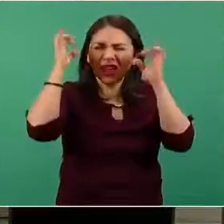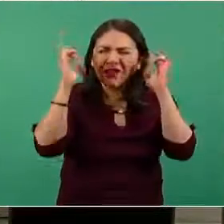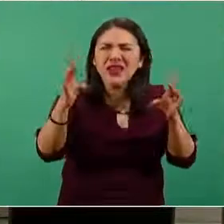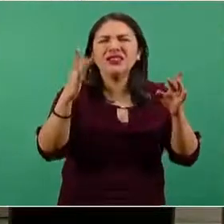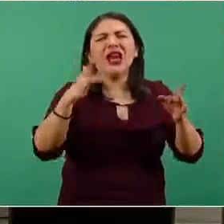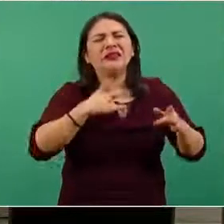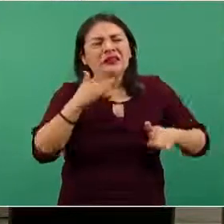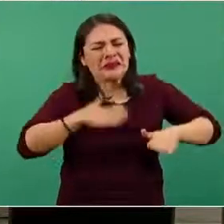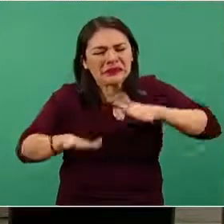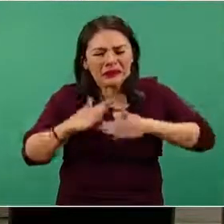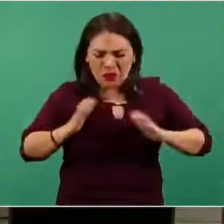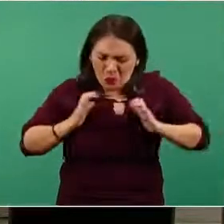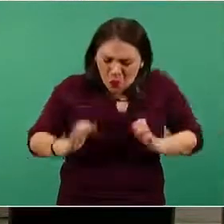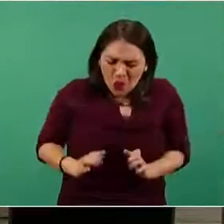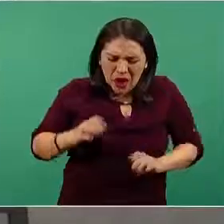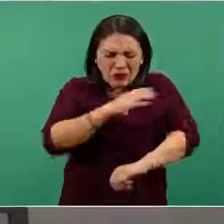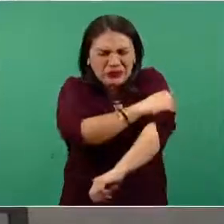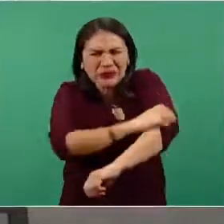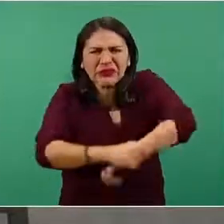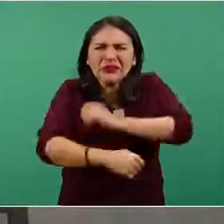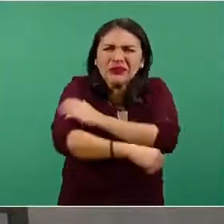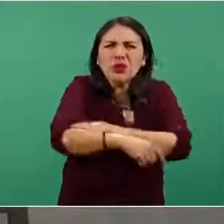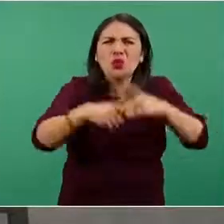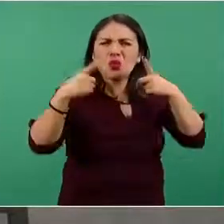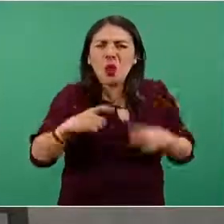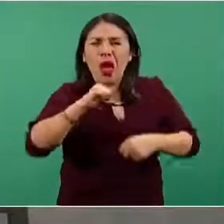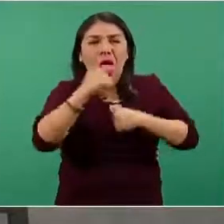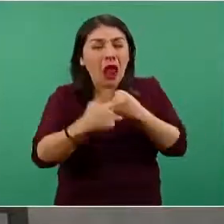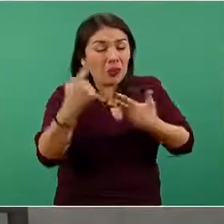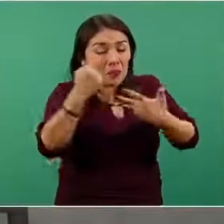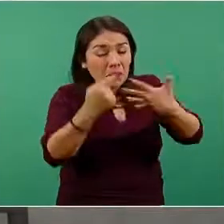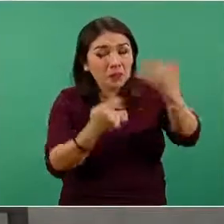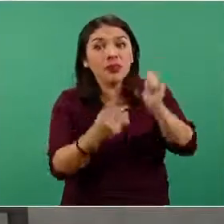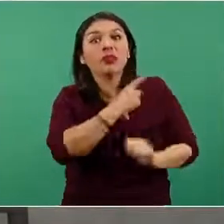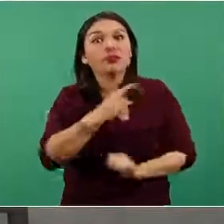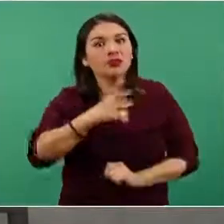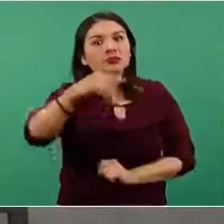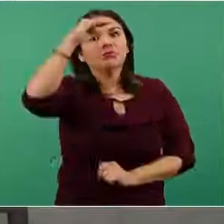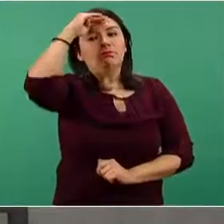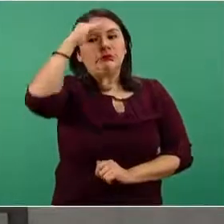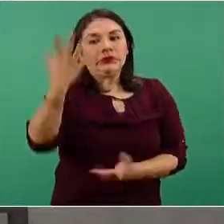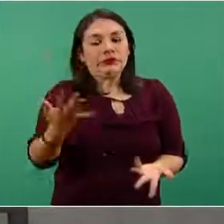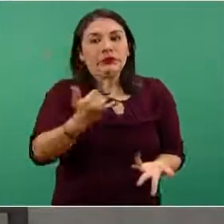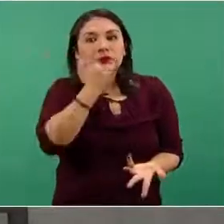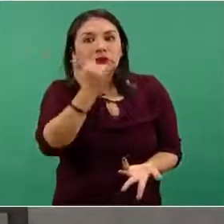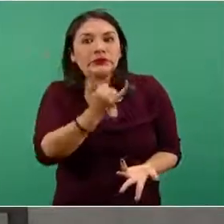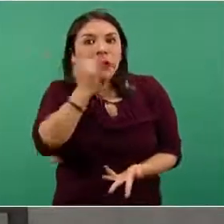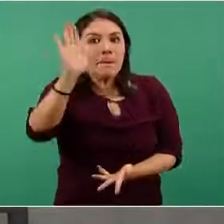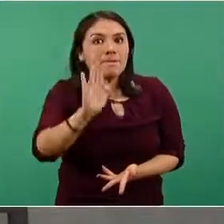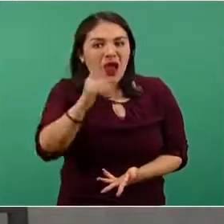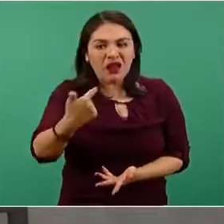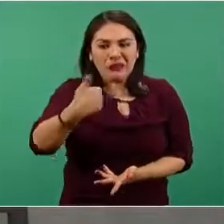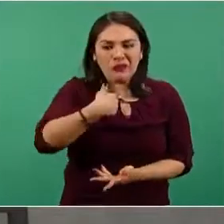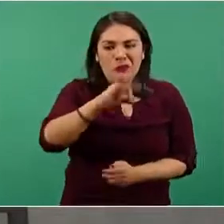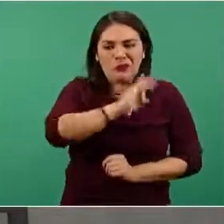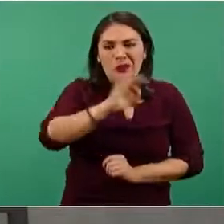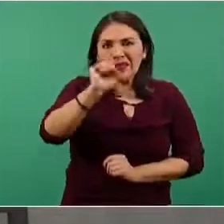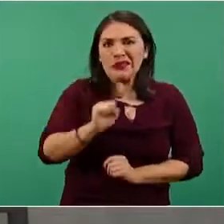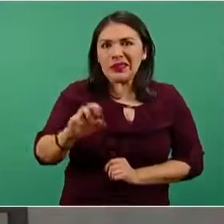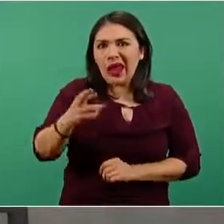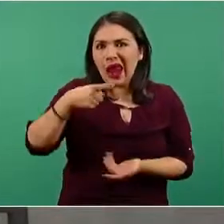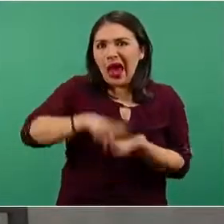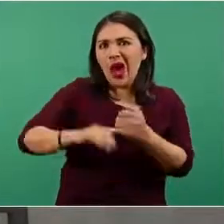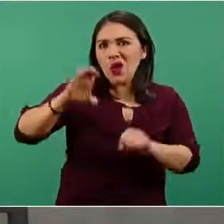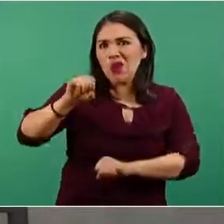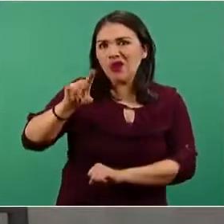fatiga, dolor muscular, dolor de articulaciones, debe ser considerado como de sospecha de tener COVID-19